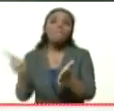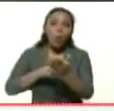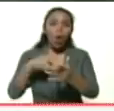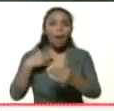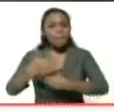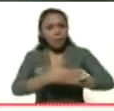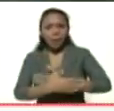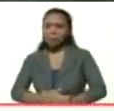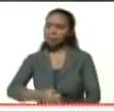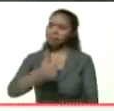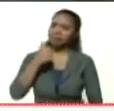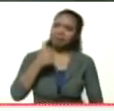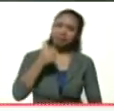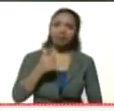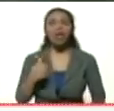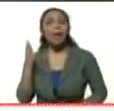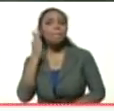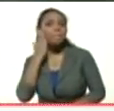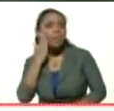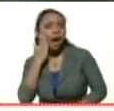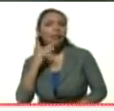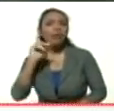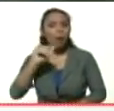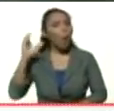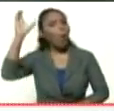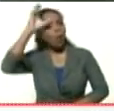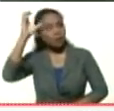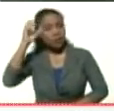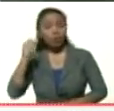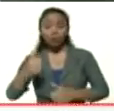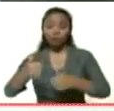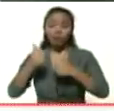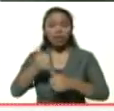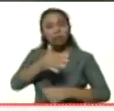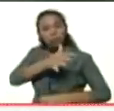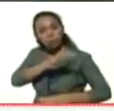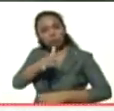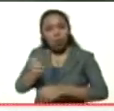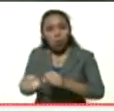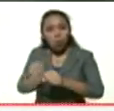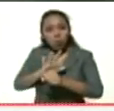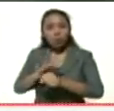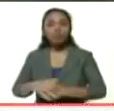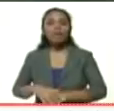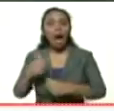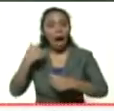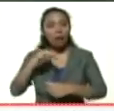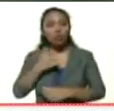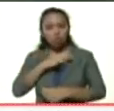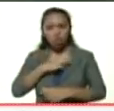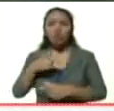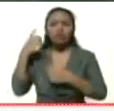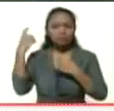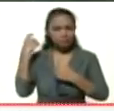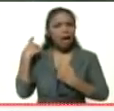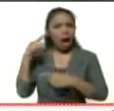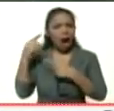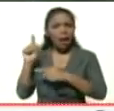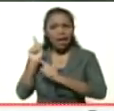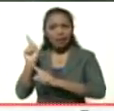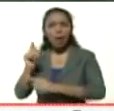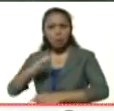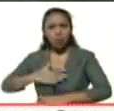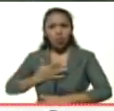está perfectamente bien, que la madre está con síntomas muy leves de infección por COVID-19 y que estamos seguros de que vamos